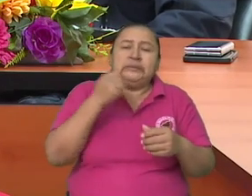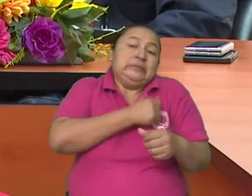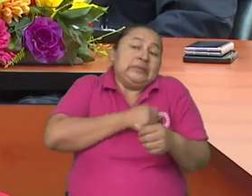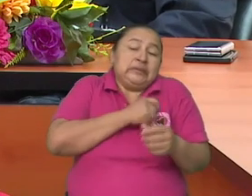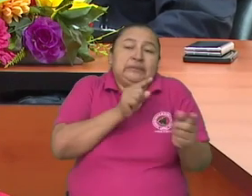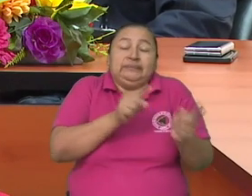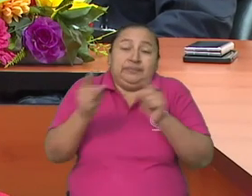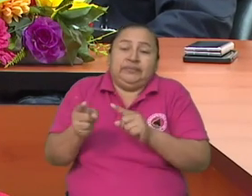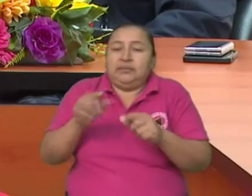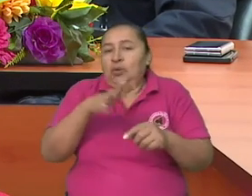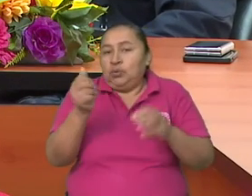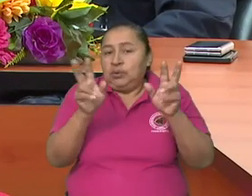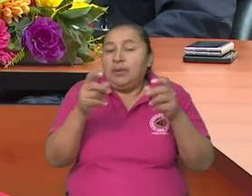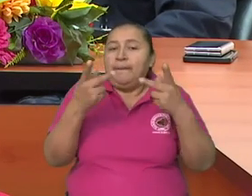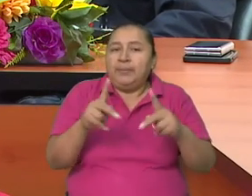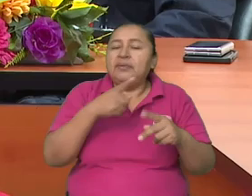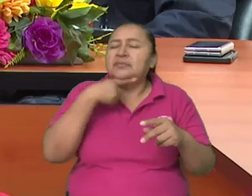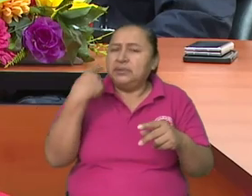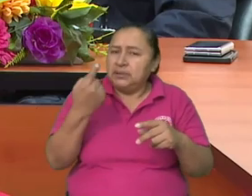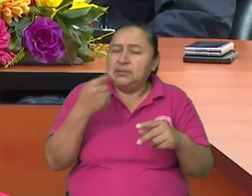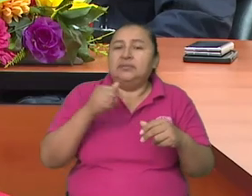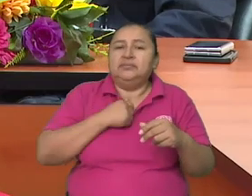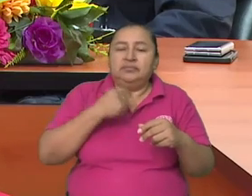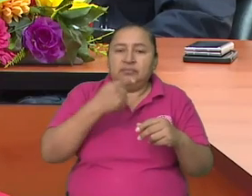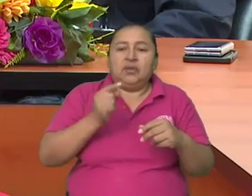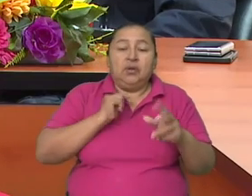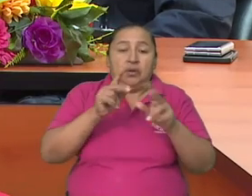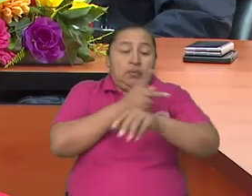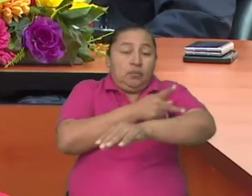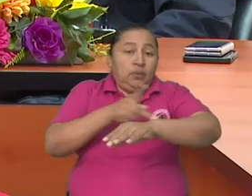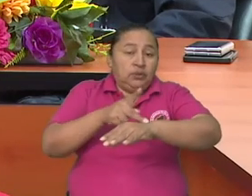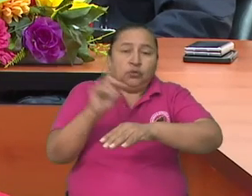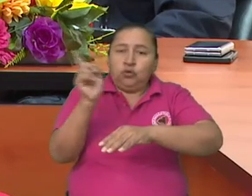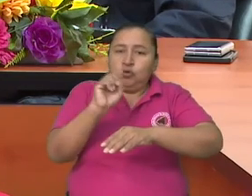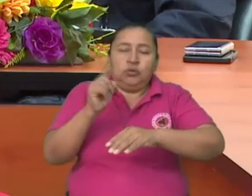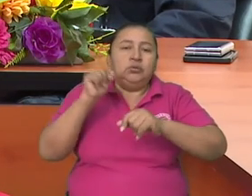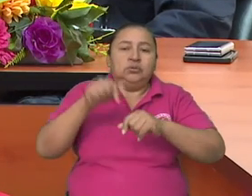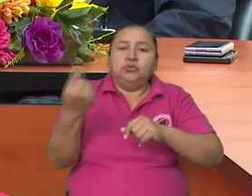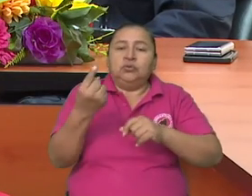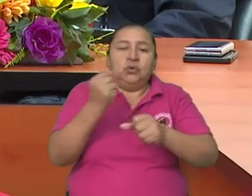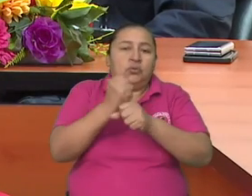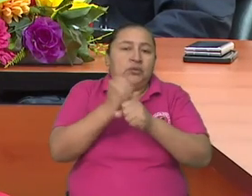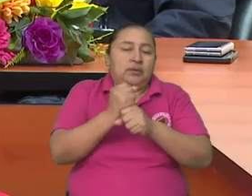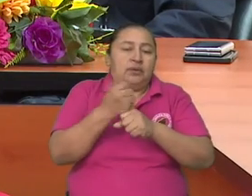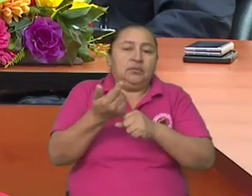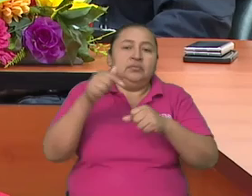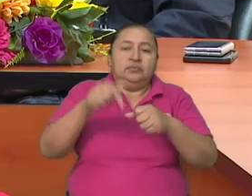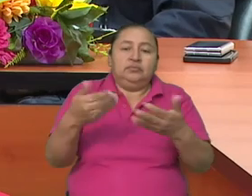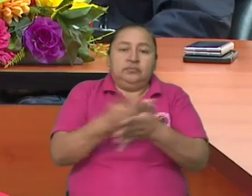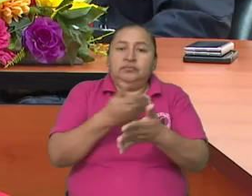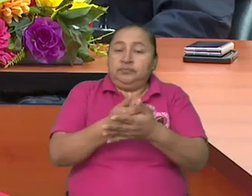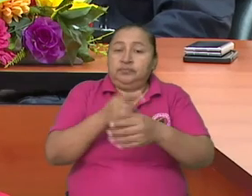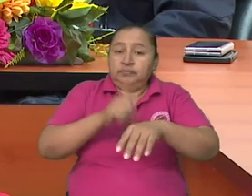tan bruscamente, pero es la realidad que vive nuestro pueblo. Los puertos no necesariamente cumplen una función en esta nueva etapa